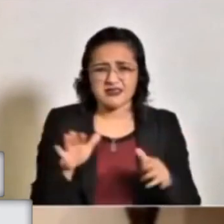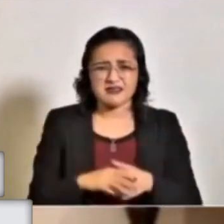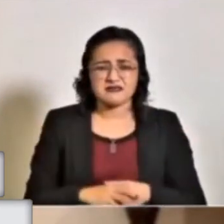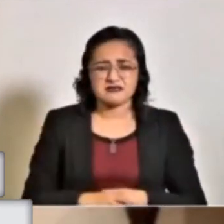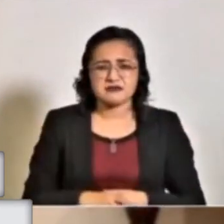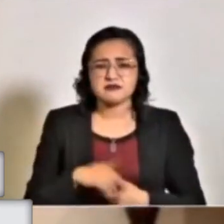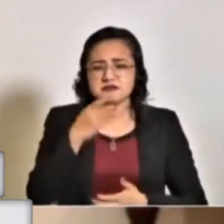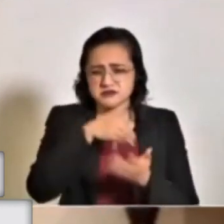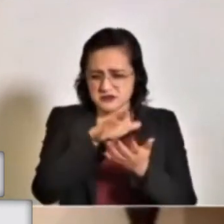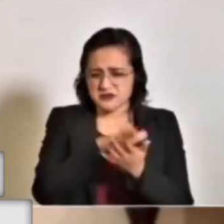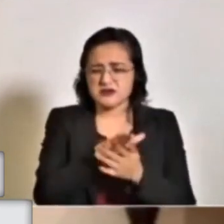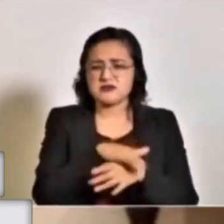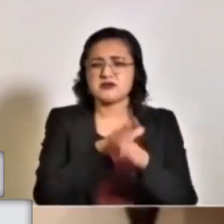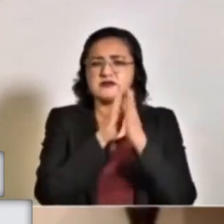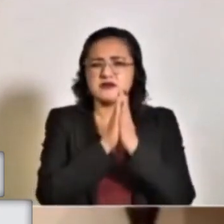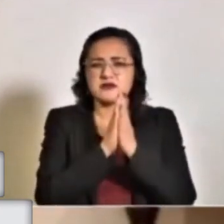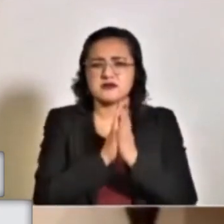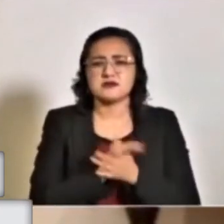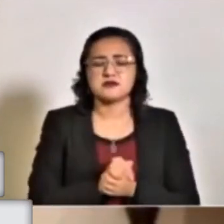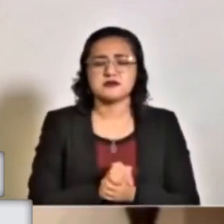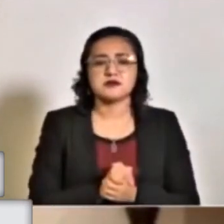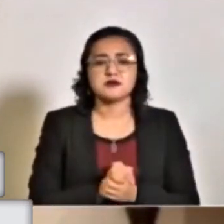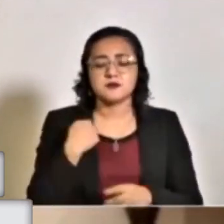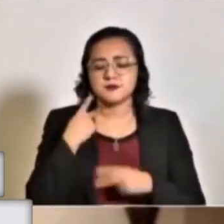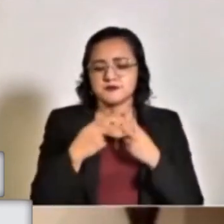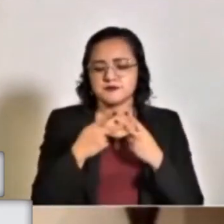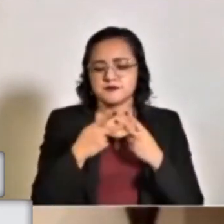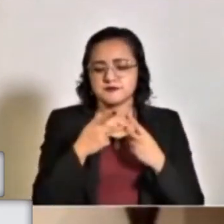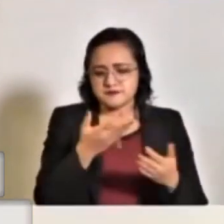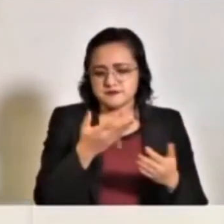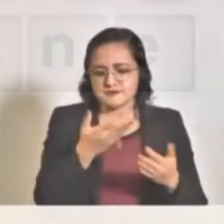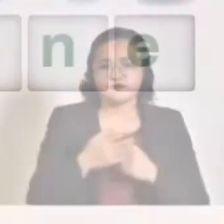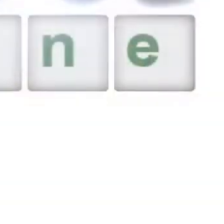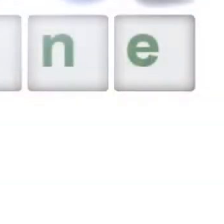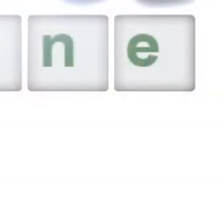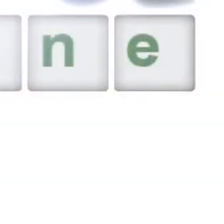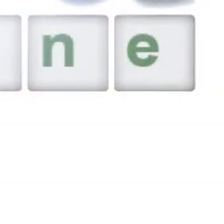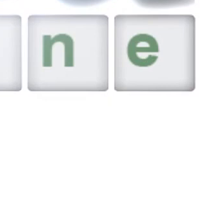escríbanlo por favor nos vamos a hacer todos